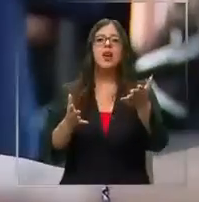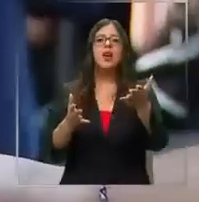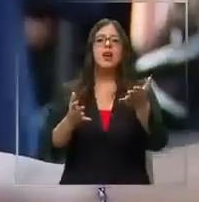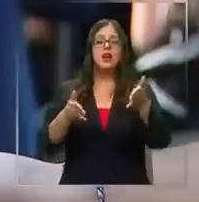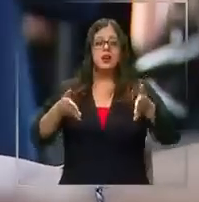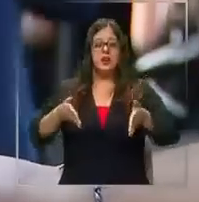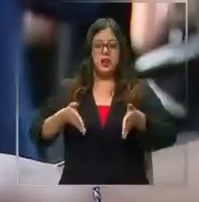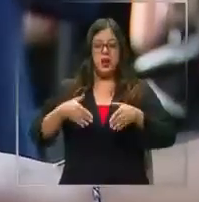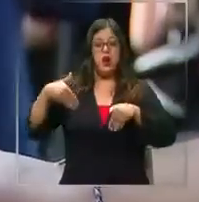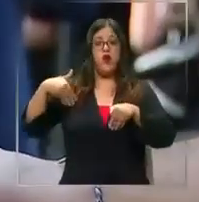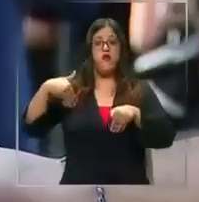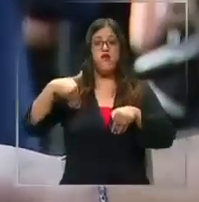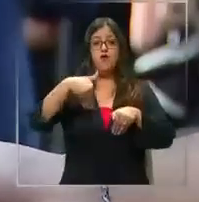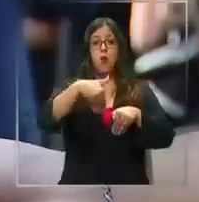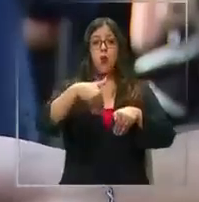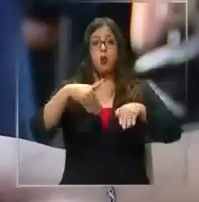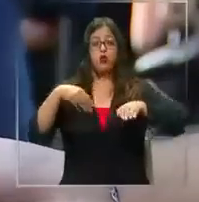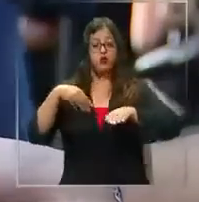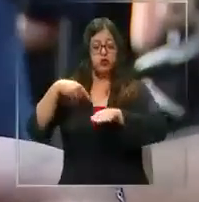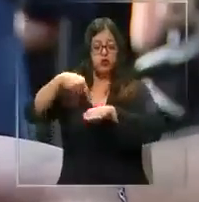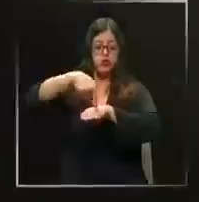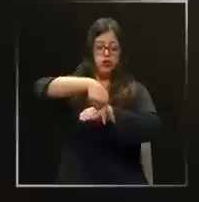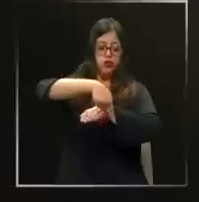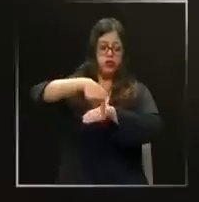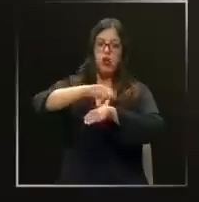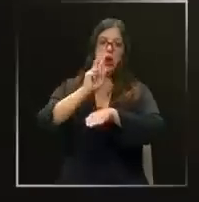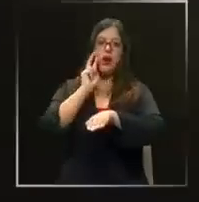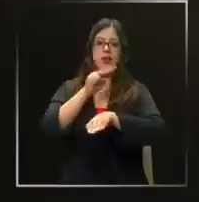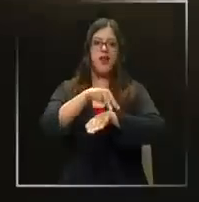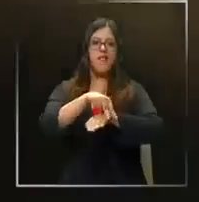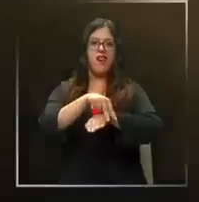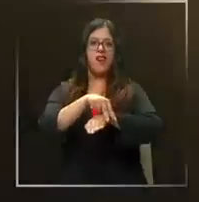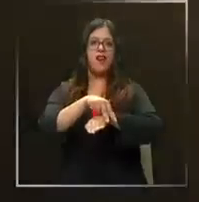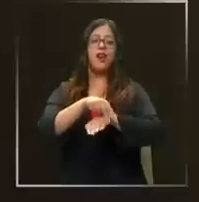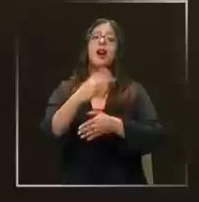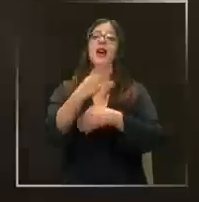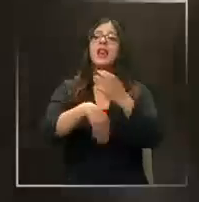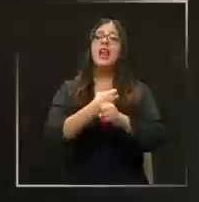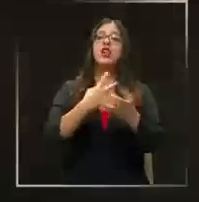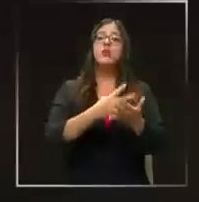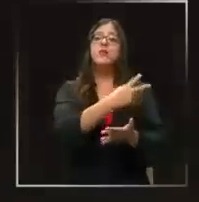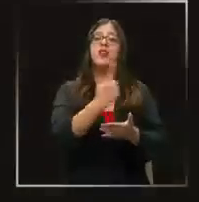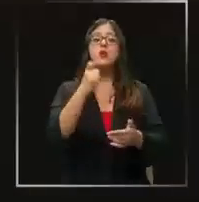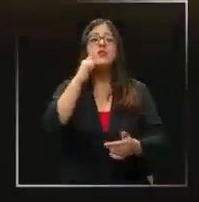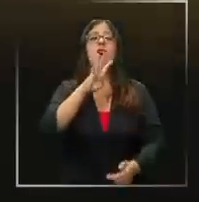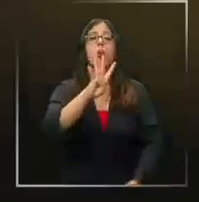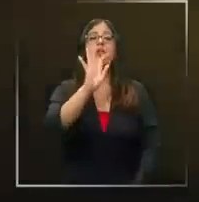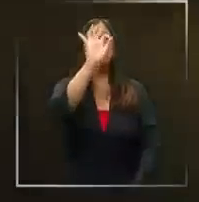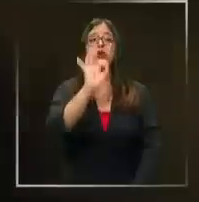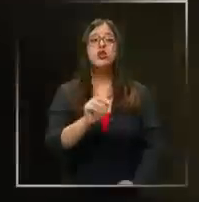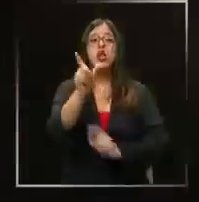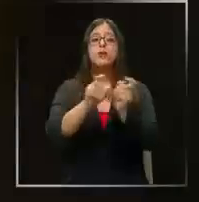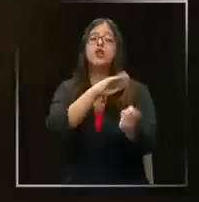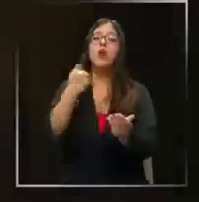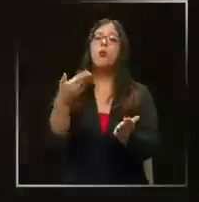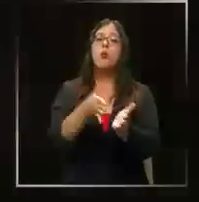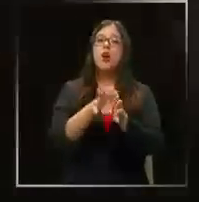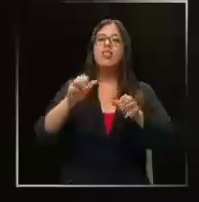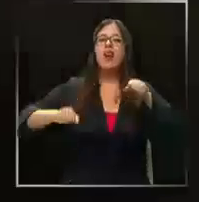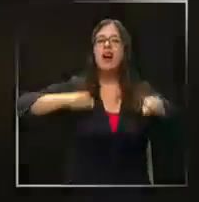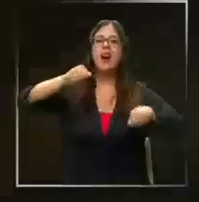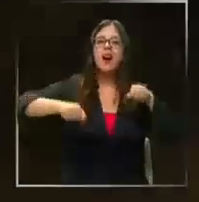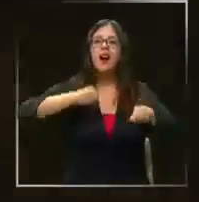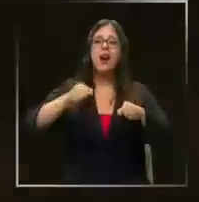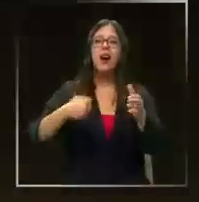hay y evitar más accidentes y más siniestros viales. El 2021 los ciclistas representaron el 4% de los fallecidos en el tránsito.